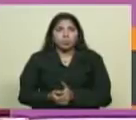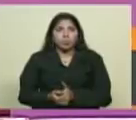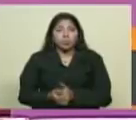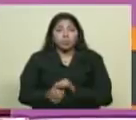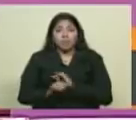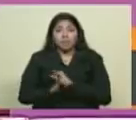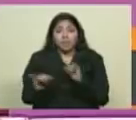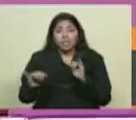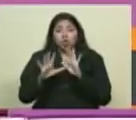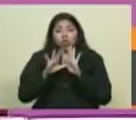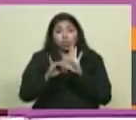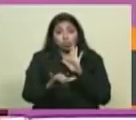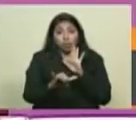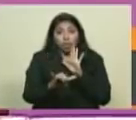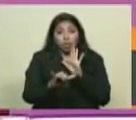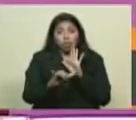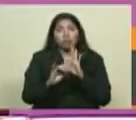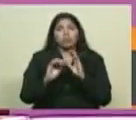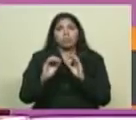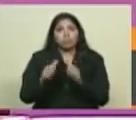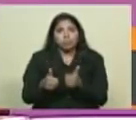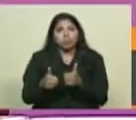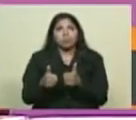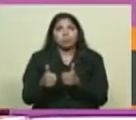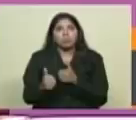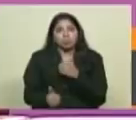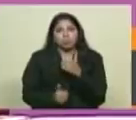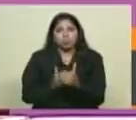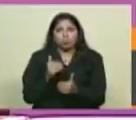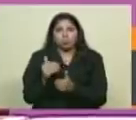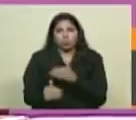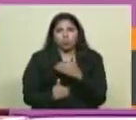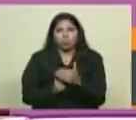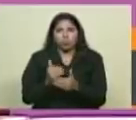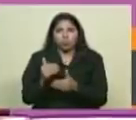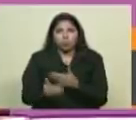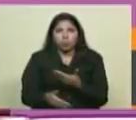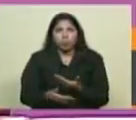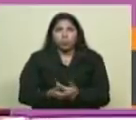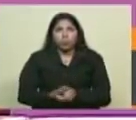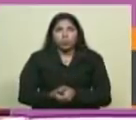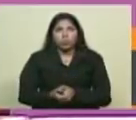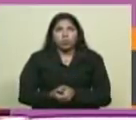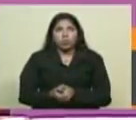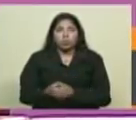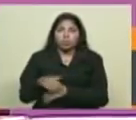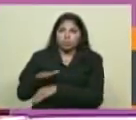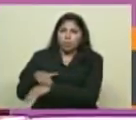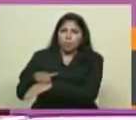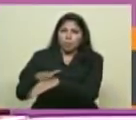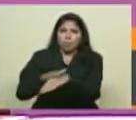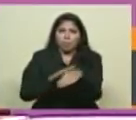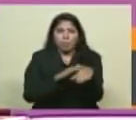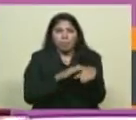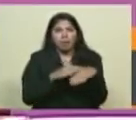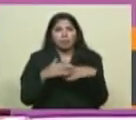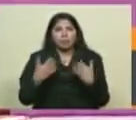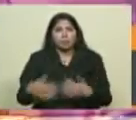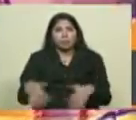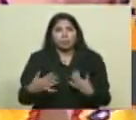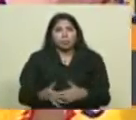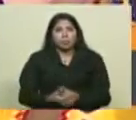atrás la triste historia de esta Asamblea Nacional, la decaburguesa, y convoque legítima y